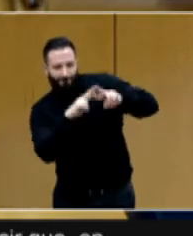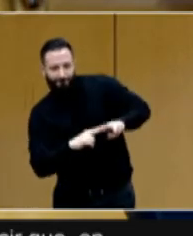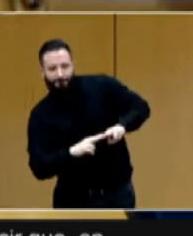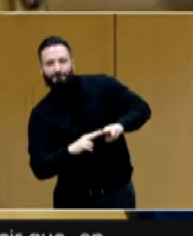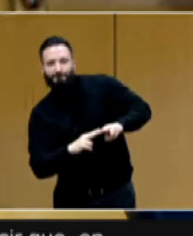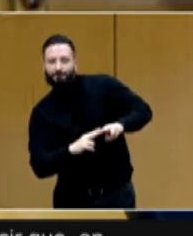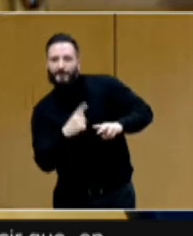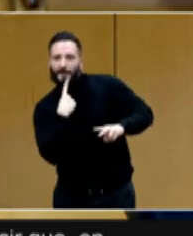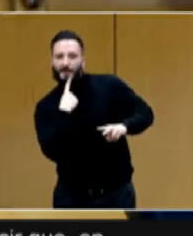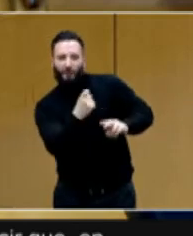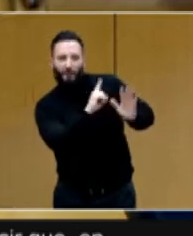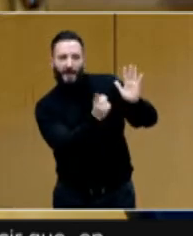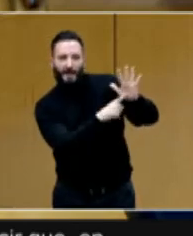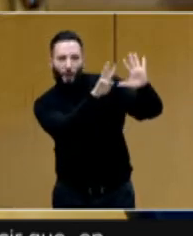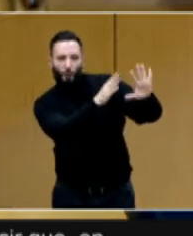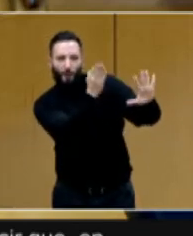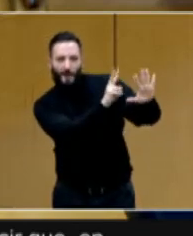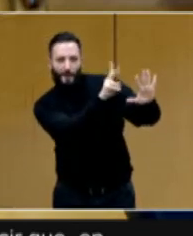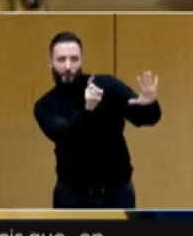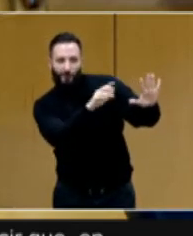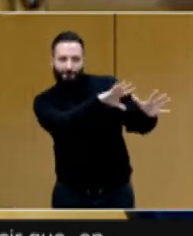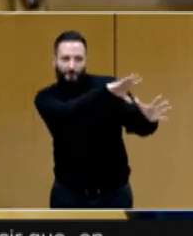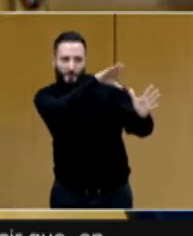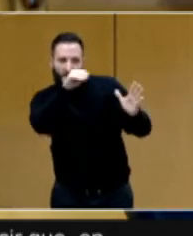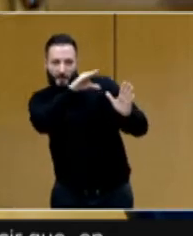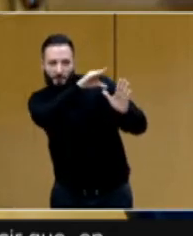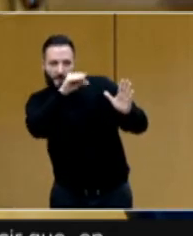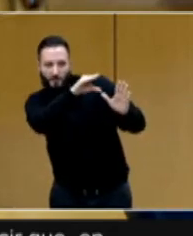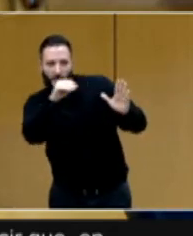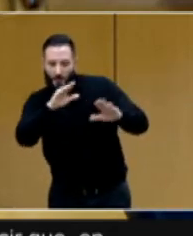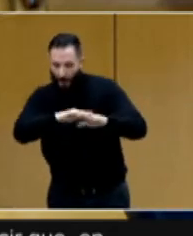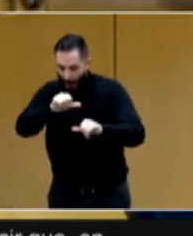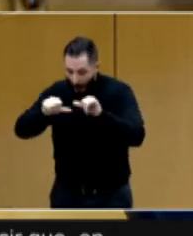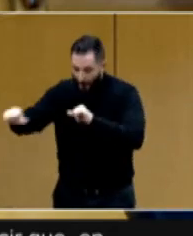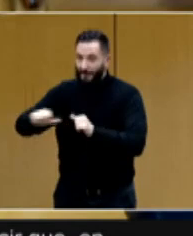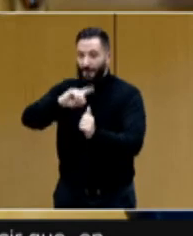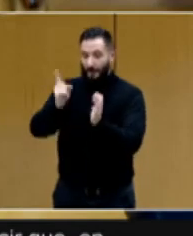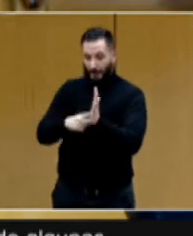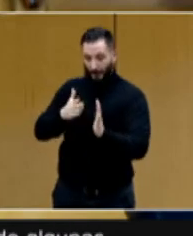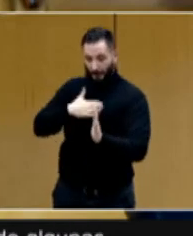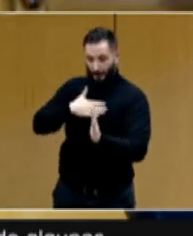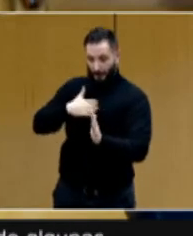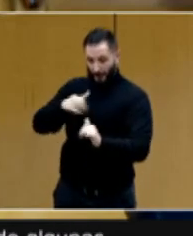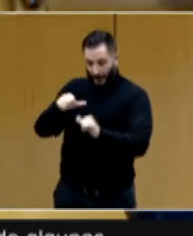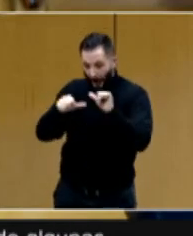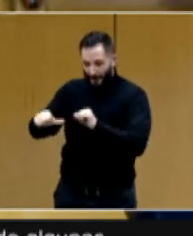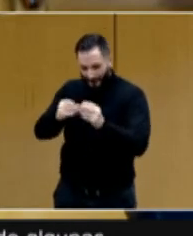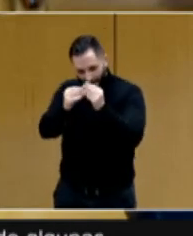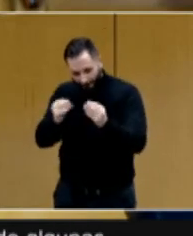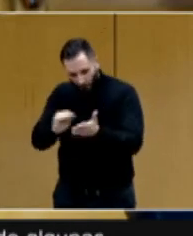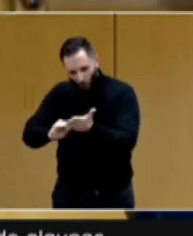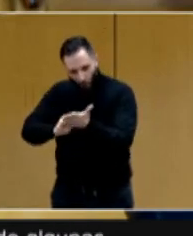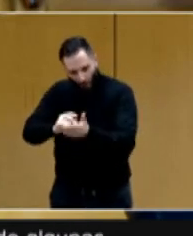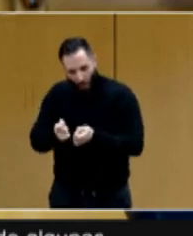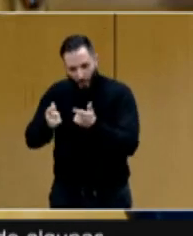de la ley 821 para tratar al menos de poner un marco general que trate de suavizarlas también como la ley 821 parte